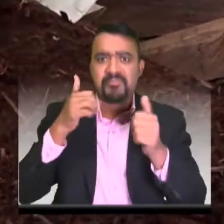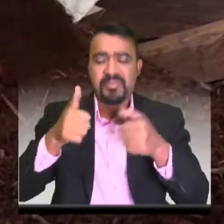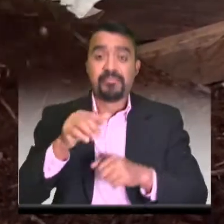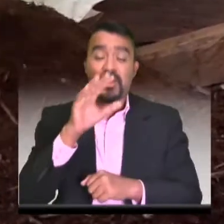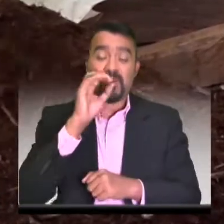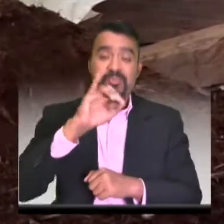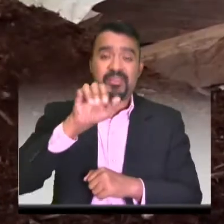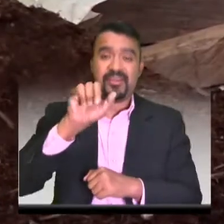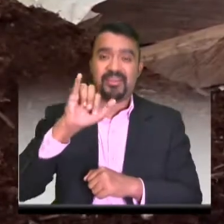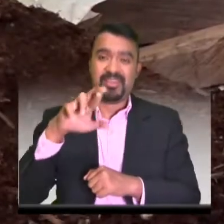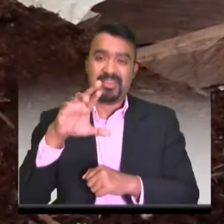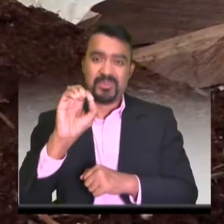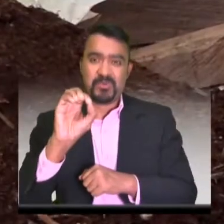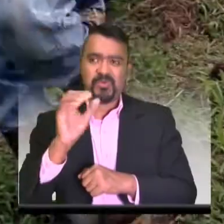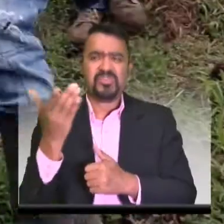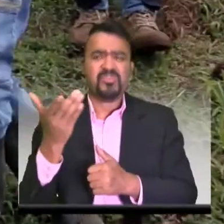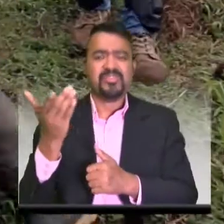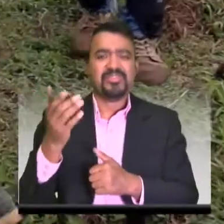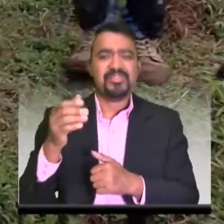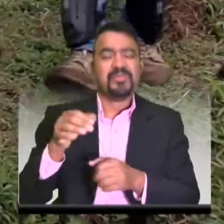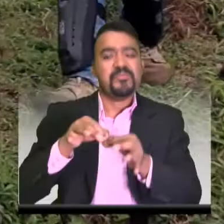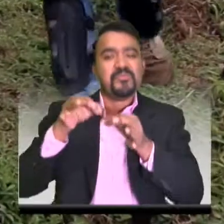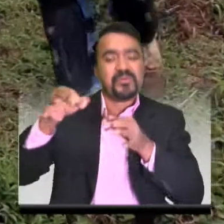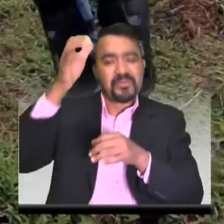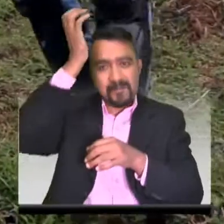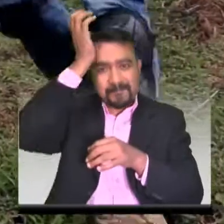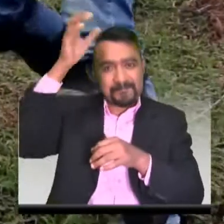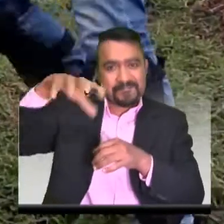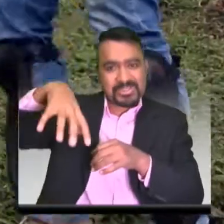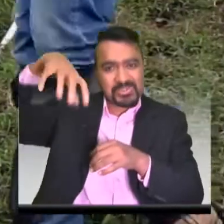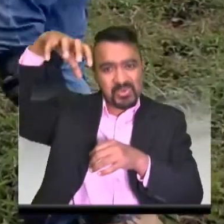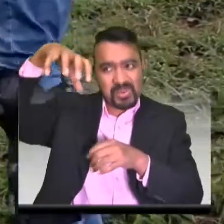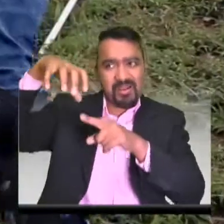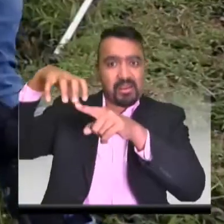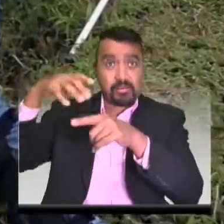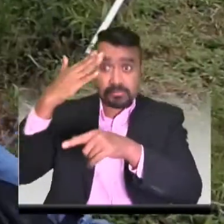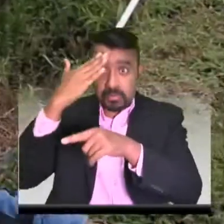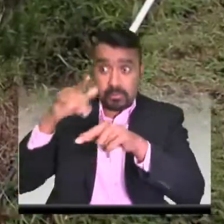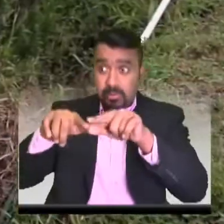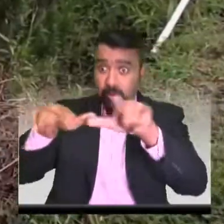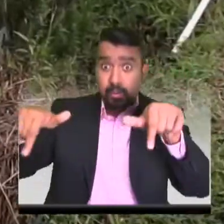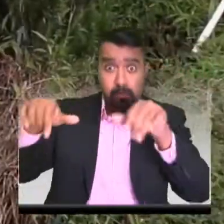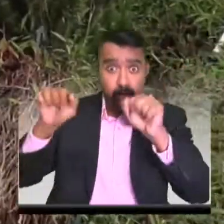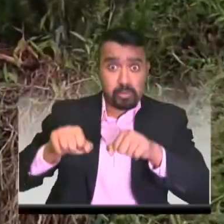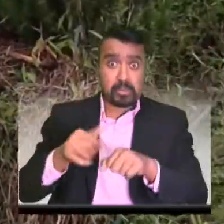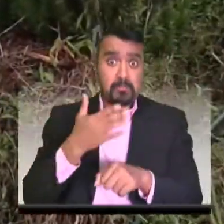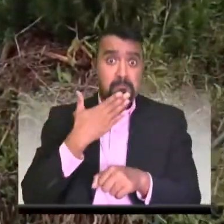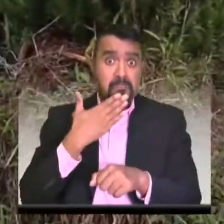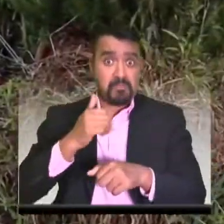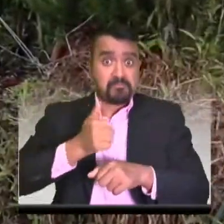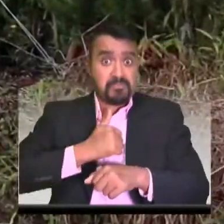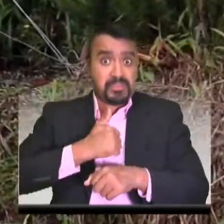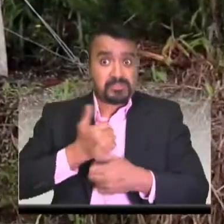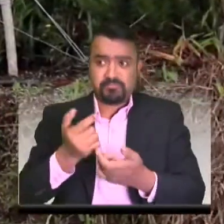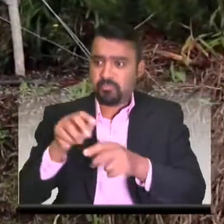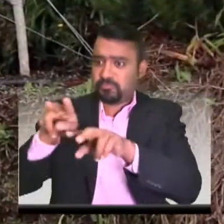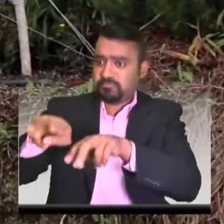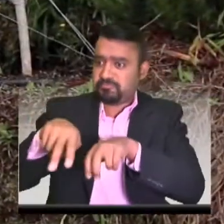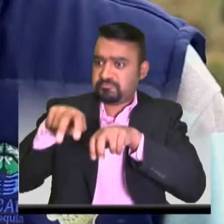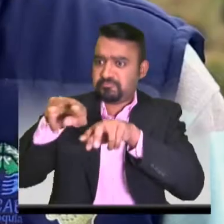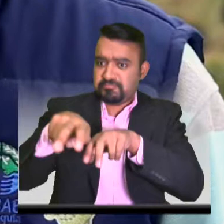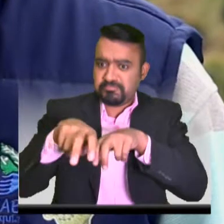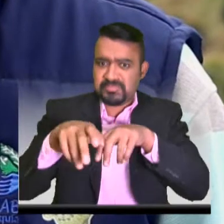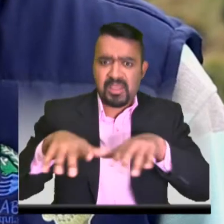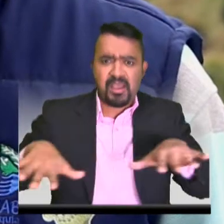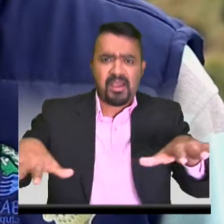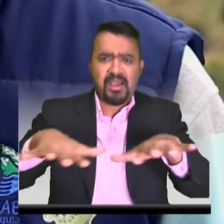vereda Bonilla en el municipio de El Peñol, quien convirtió su finca en una granja sostenible. Consideramos esta granja un bosque